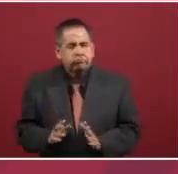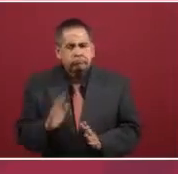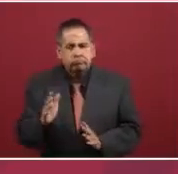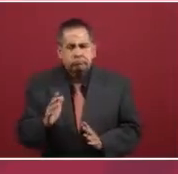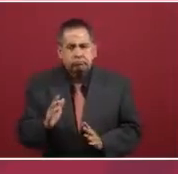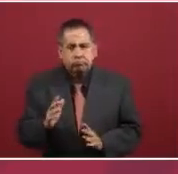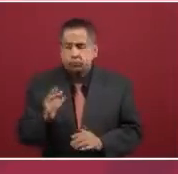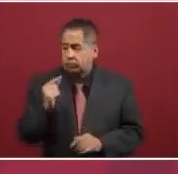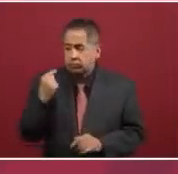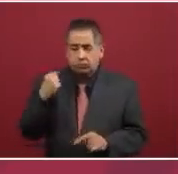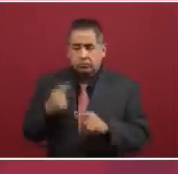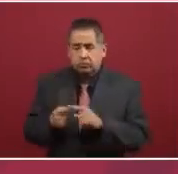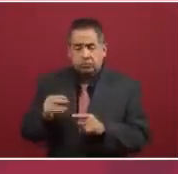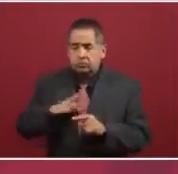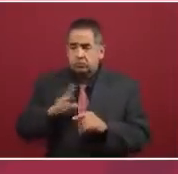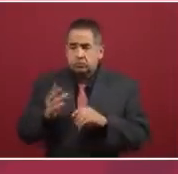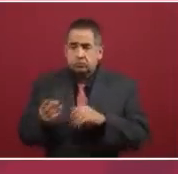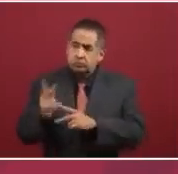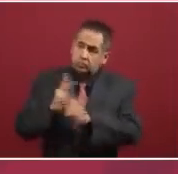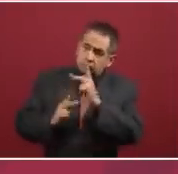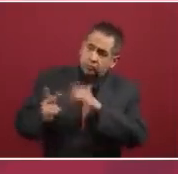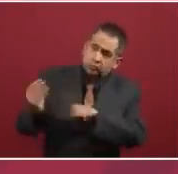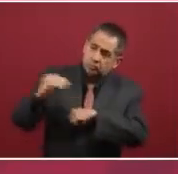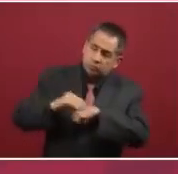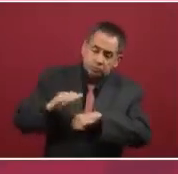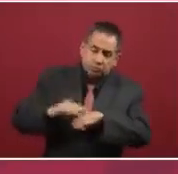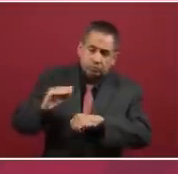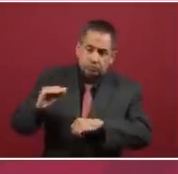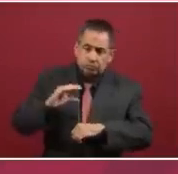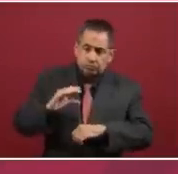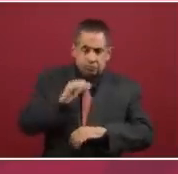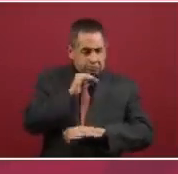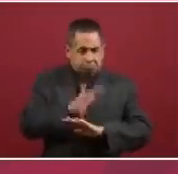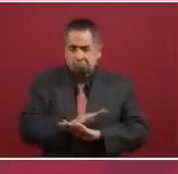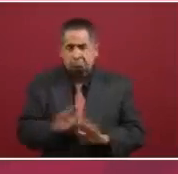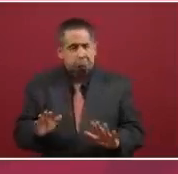no ha habido contratación de deuda en Pemex.